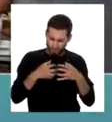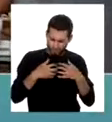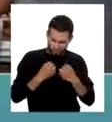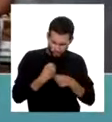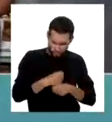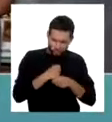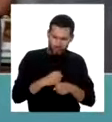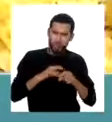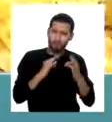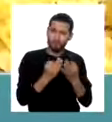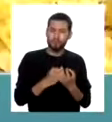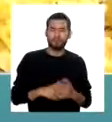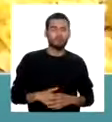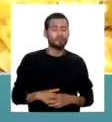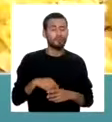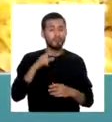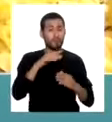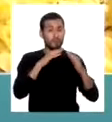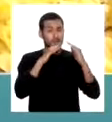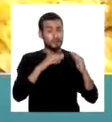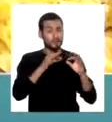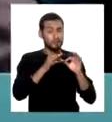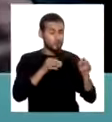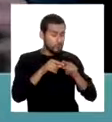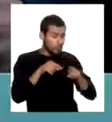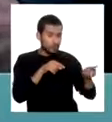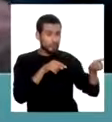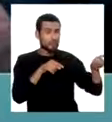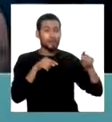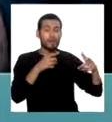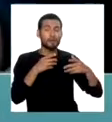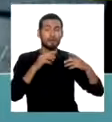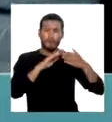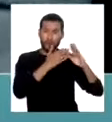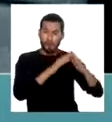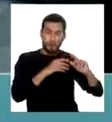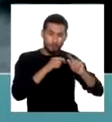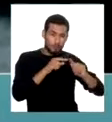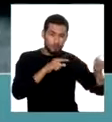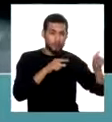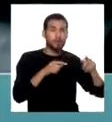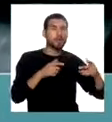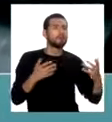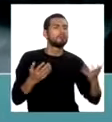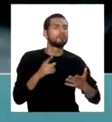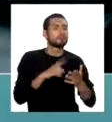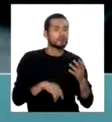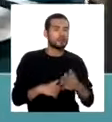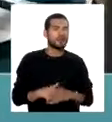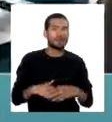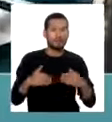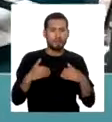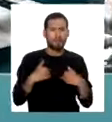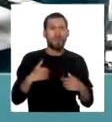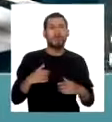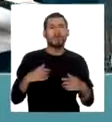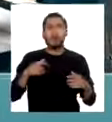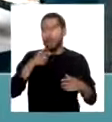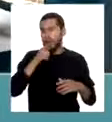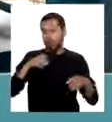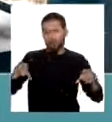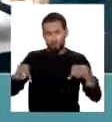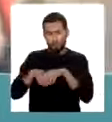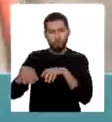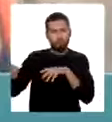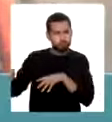familiar? Todo hogar, predio rural en estos ámbitos de centros poblados rurales siempre tienen una fuente de agua, un canal